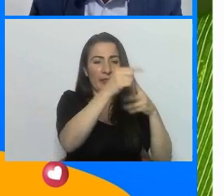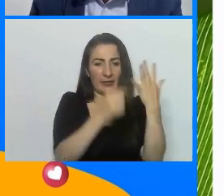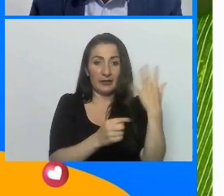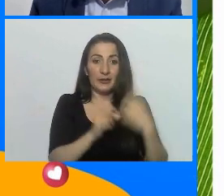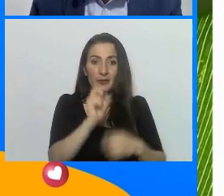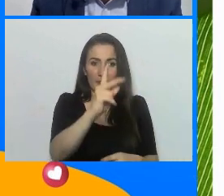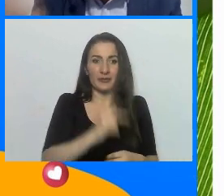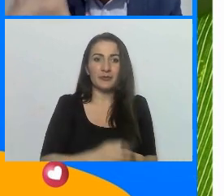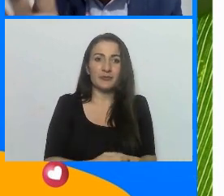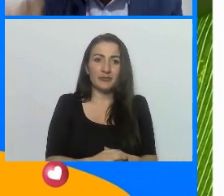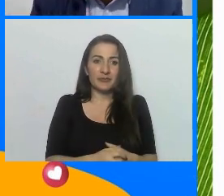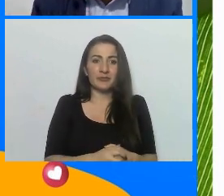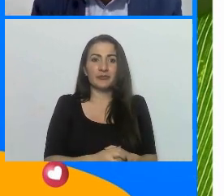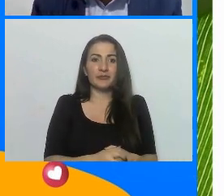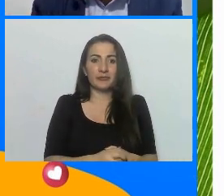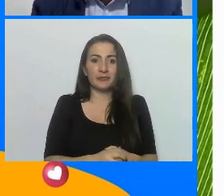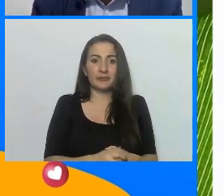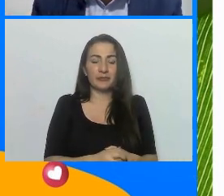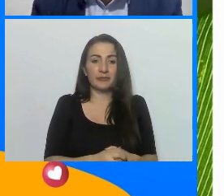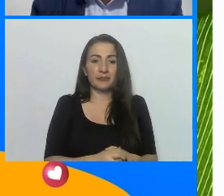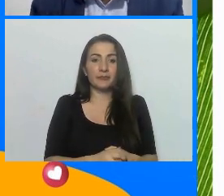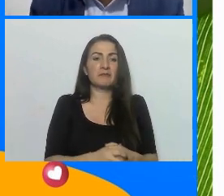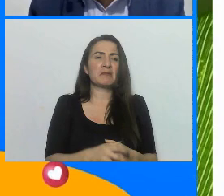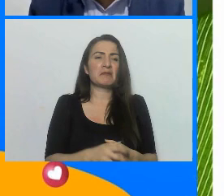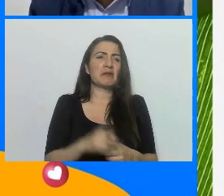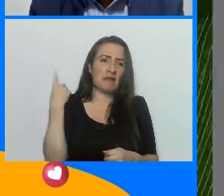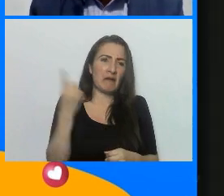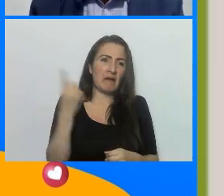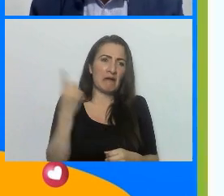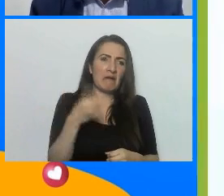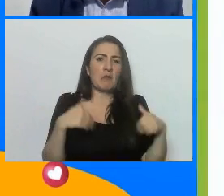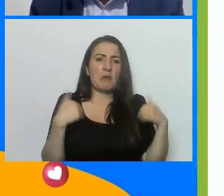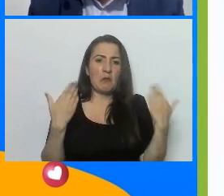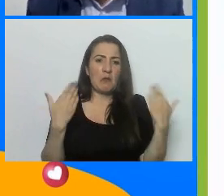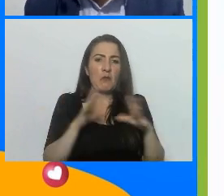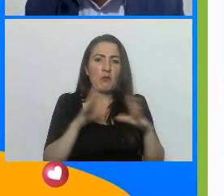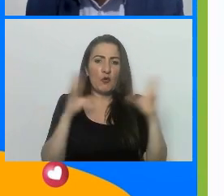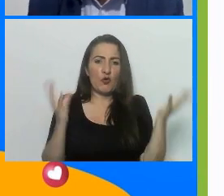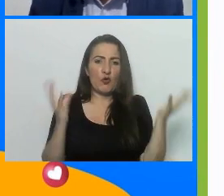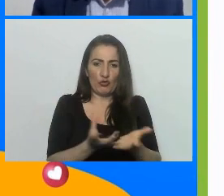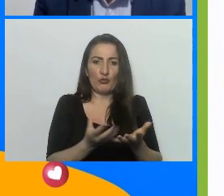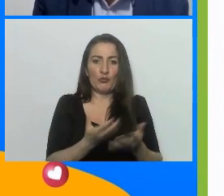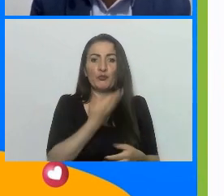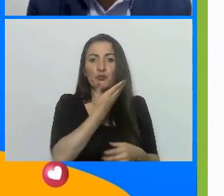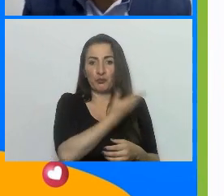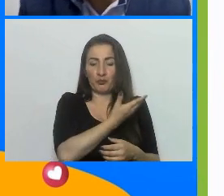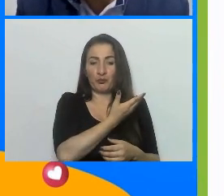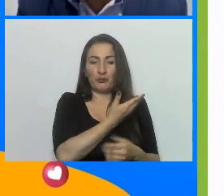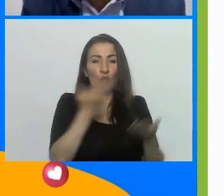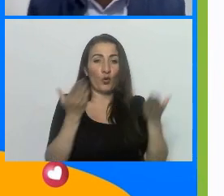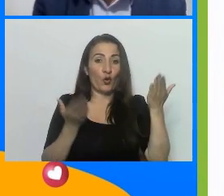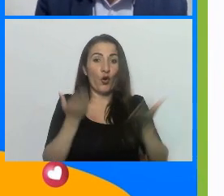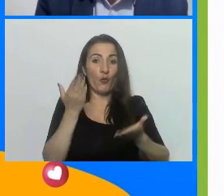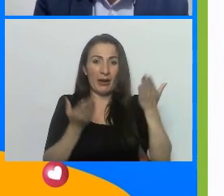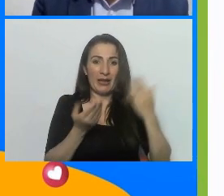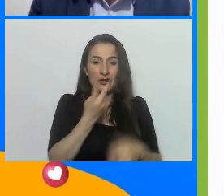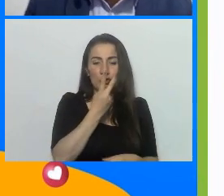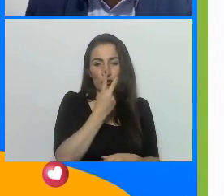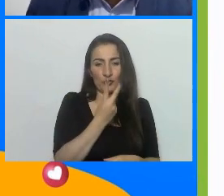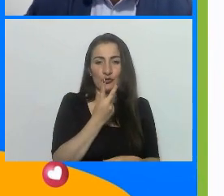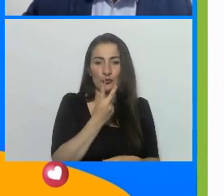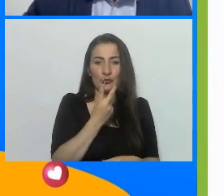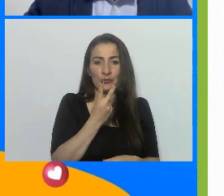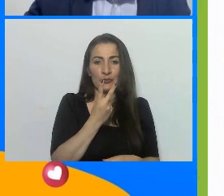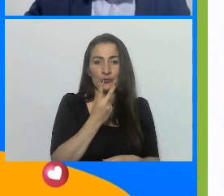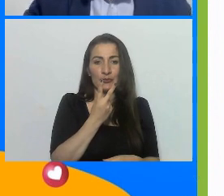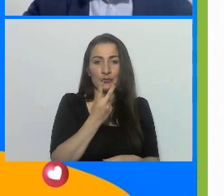Bueno, esa es una generalidad de cómo están distribuidos ecosistemas mundiales. Aquí les tengo dos comparaciones.